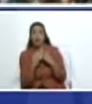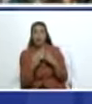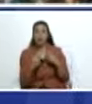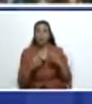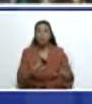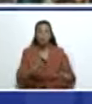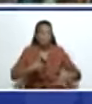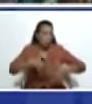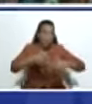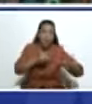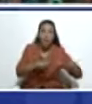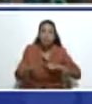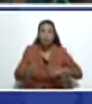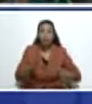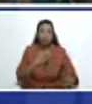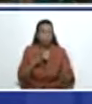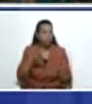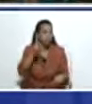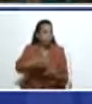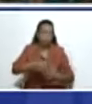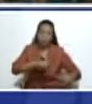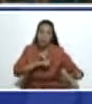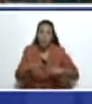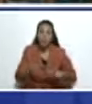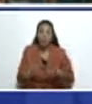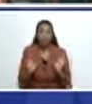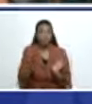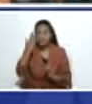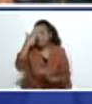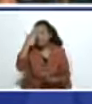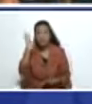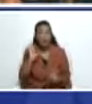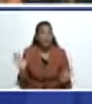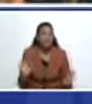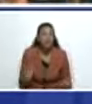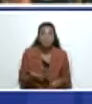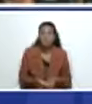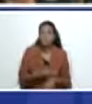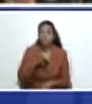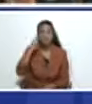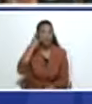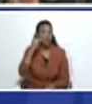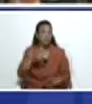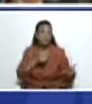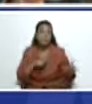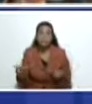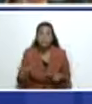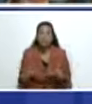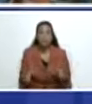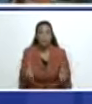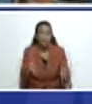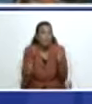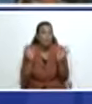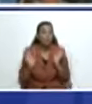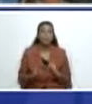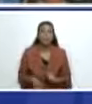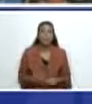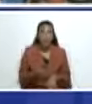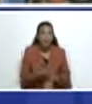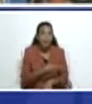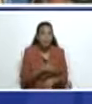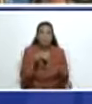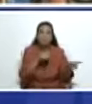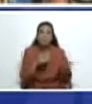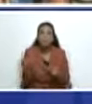preparados estábamos. Y porque preparados estábamos, triunfamos.